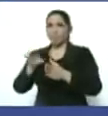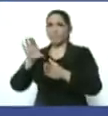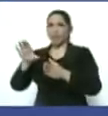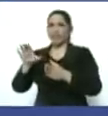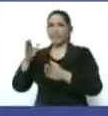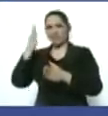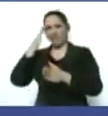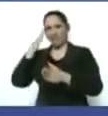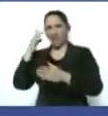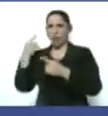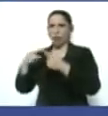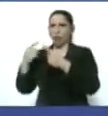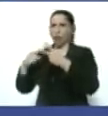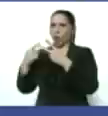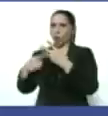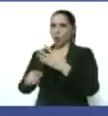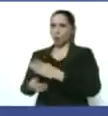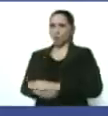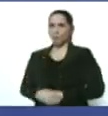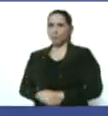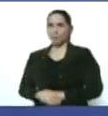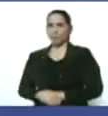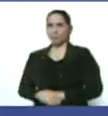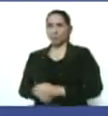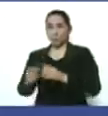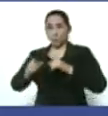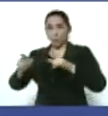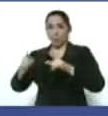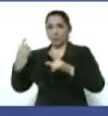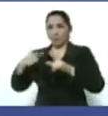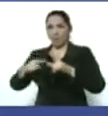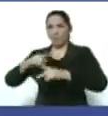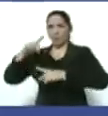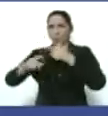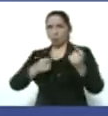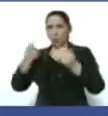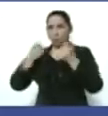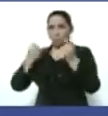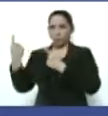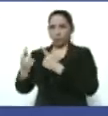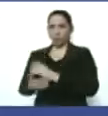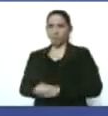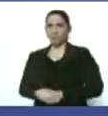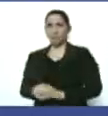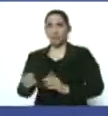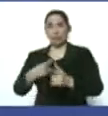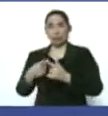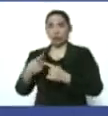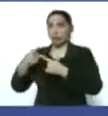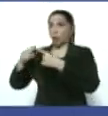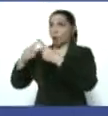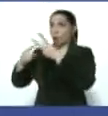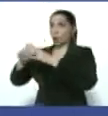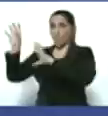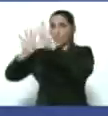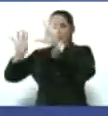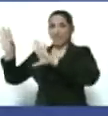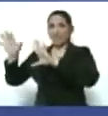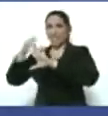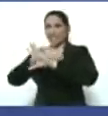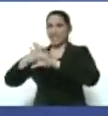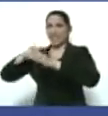escalar en otras dimensiones y tener un producto de exportación. Entonces, mientras otros están tratando de